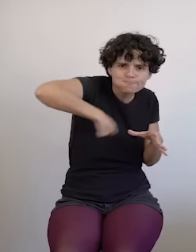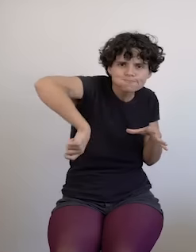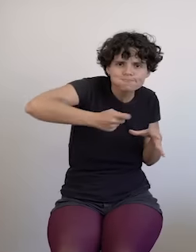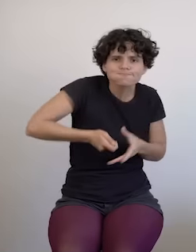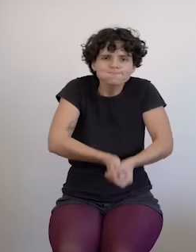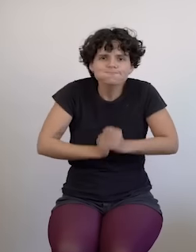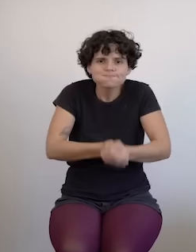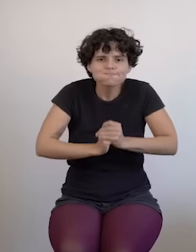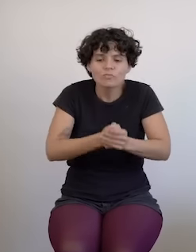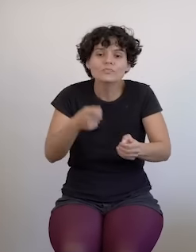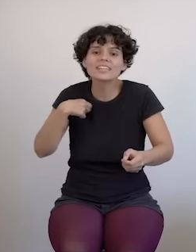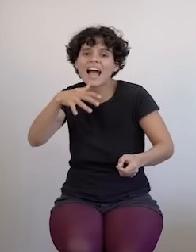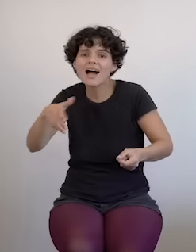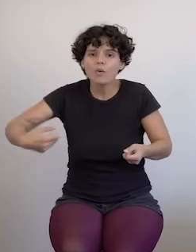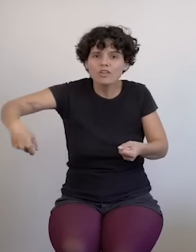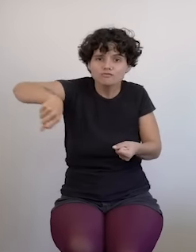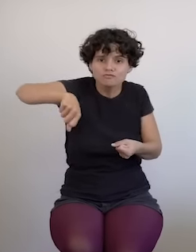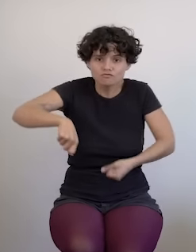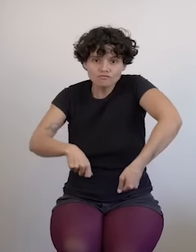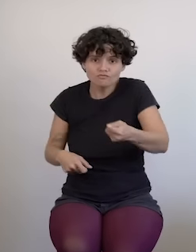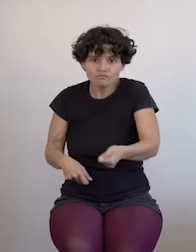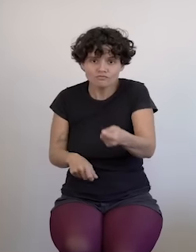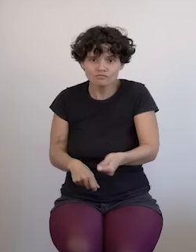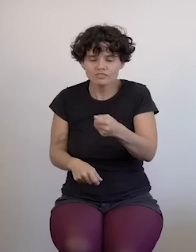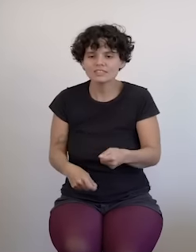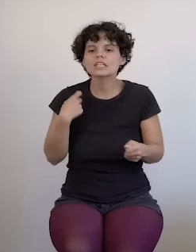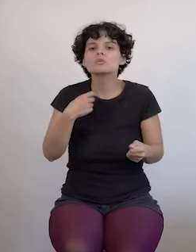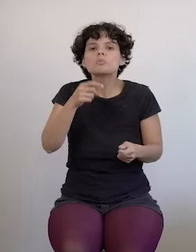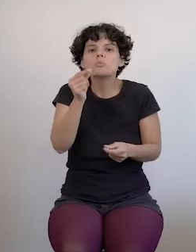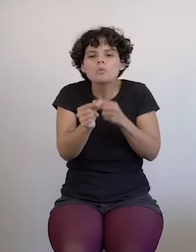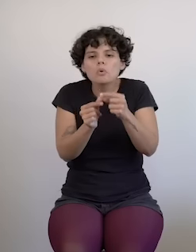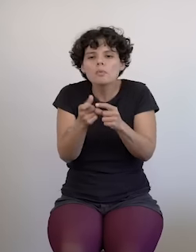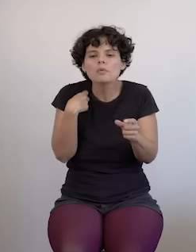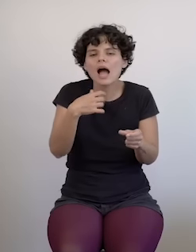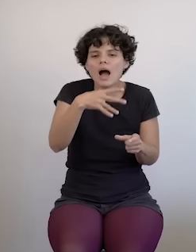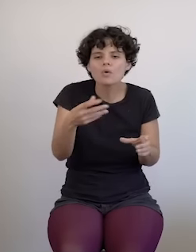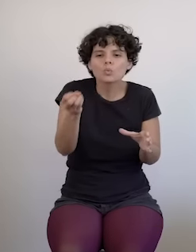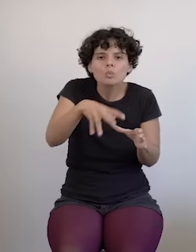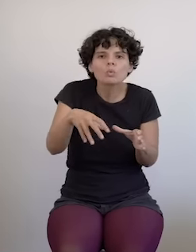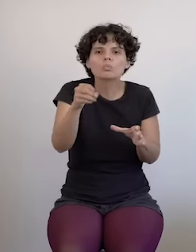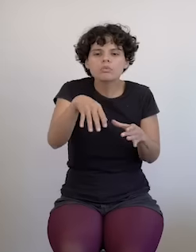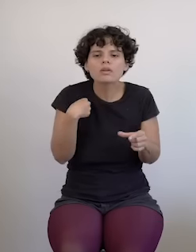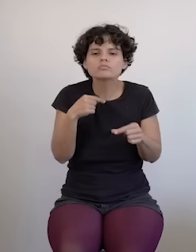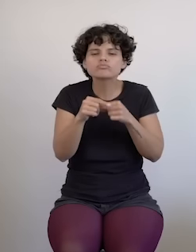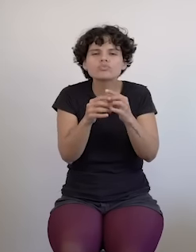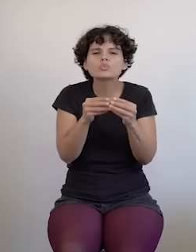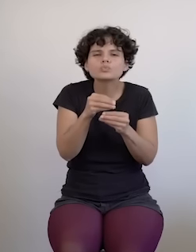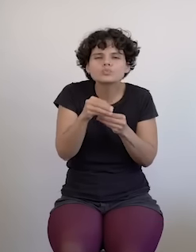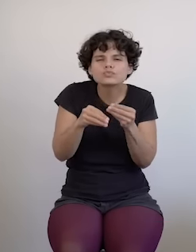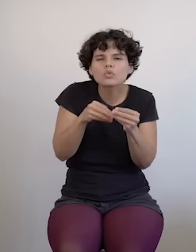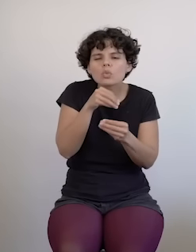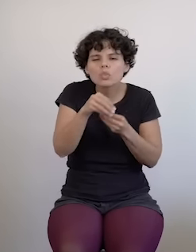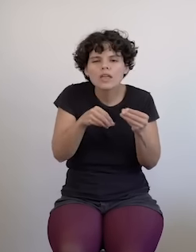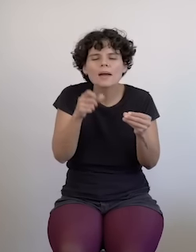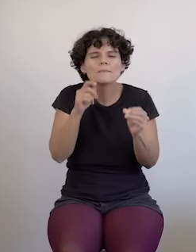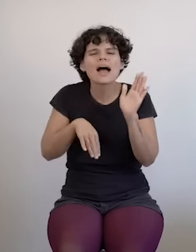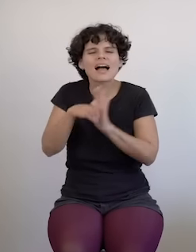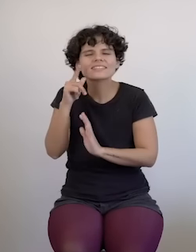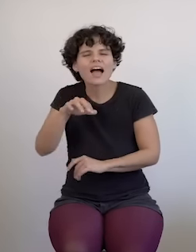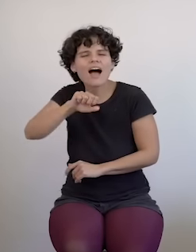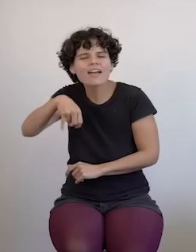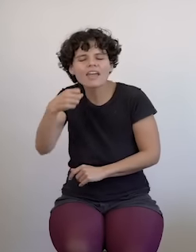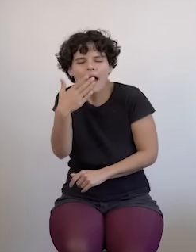a frirla. A frir. Un poquito de agüita. Y después le echando agüita y chuño. Y va empezándose la. Por